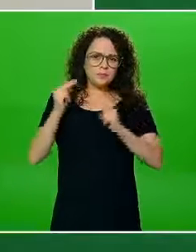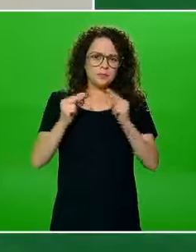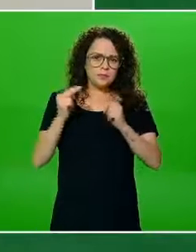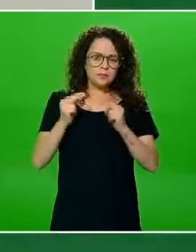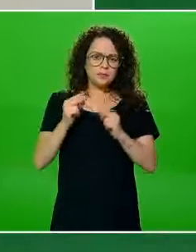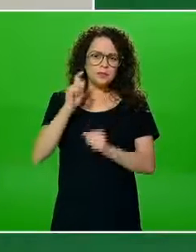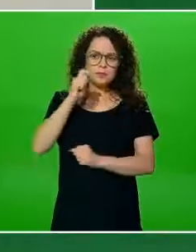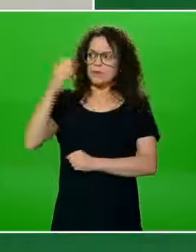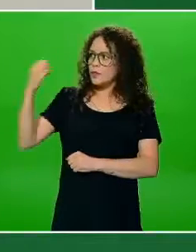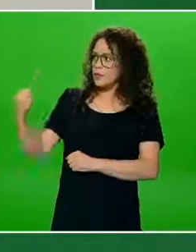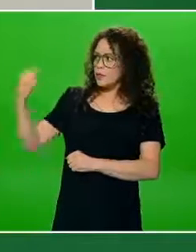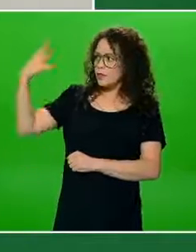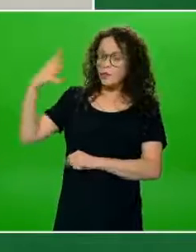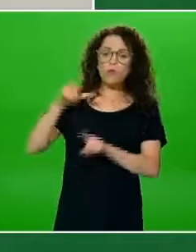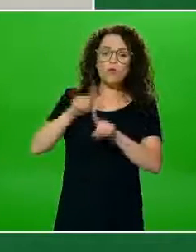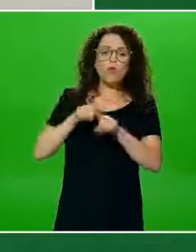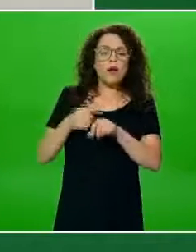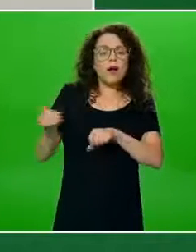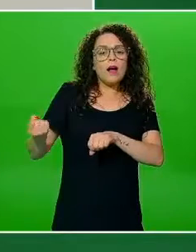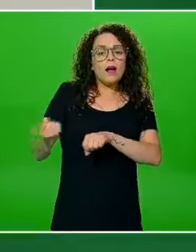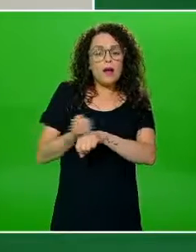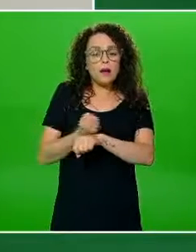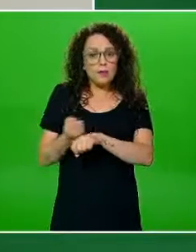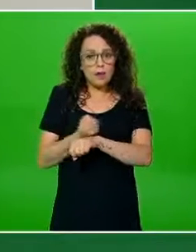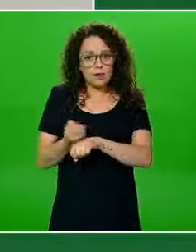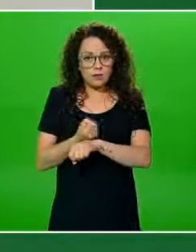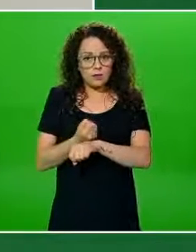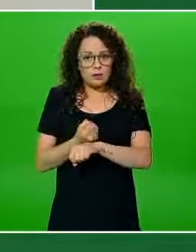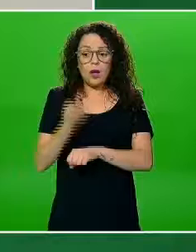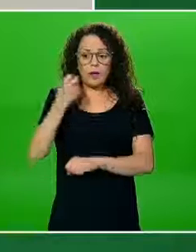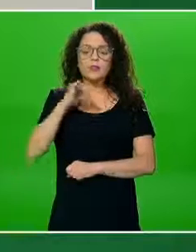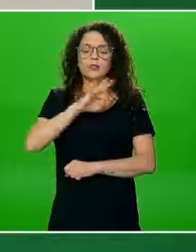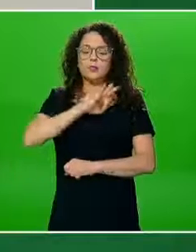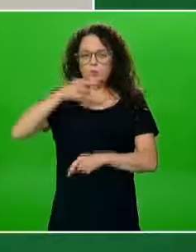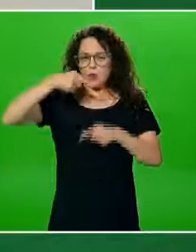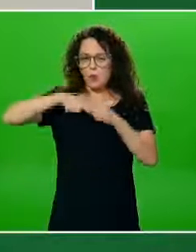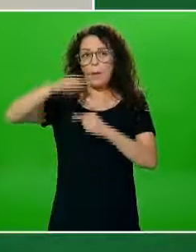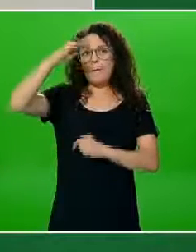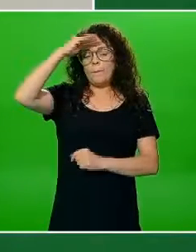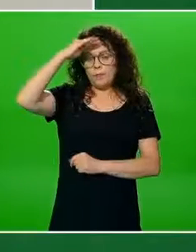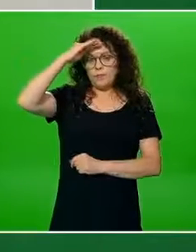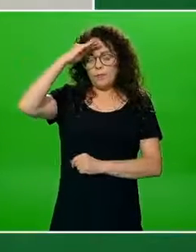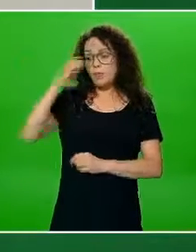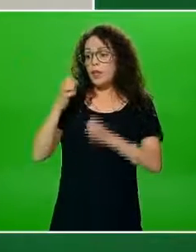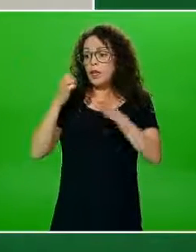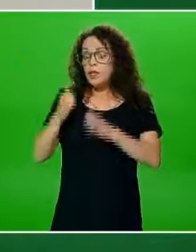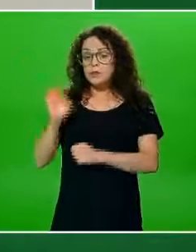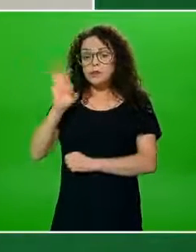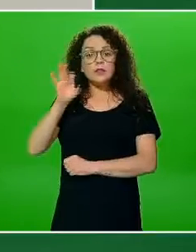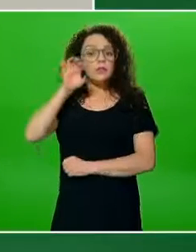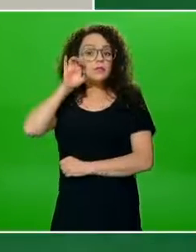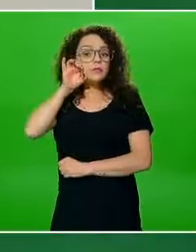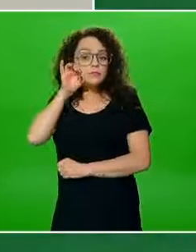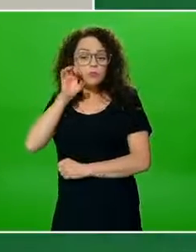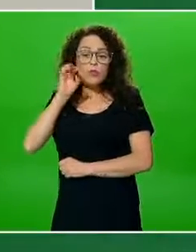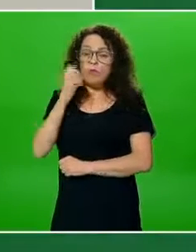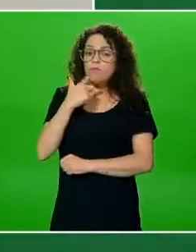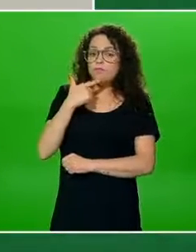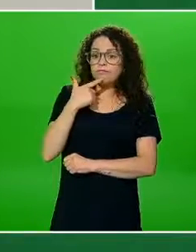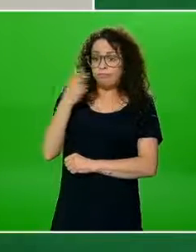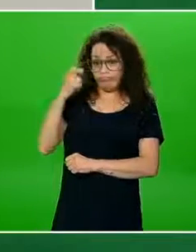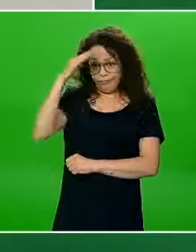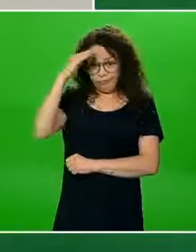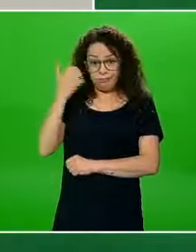amarillo. Si una entidad está en un nivel de riesgo naranja o rojo, no debe de aplicar el lineamiento. El